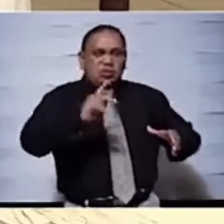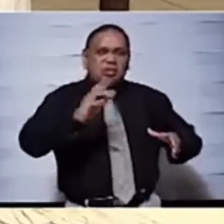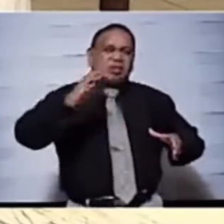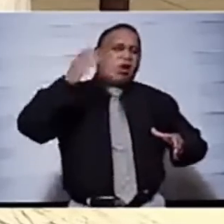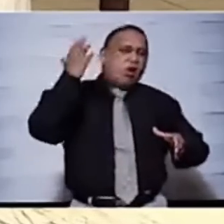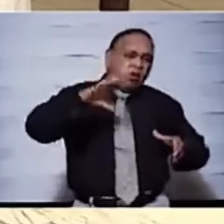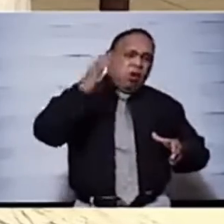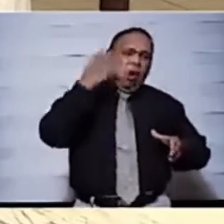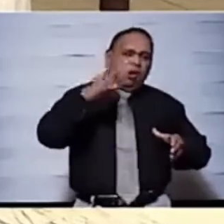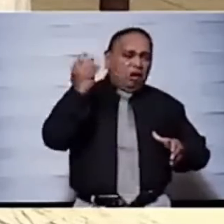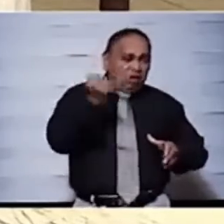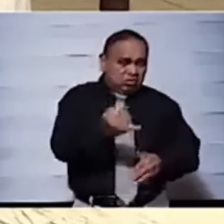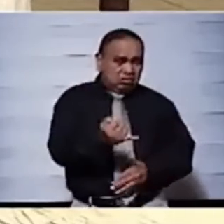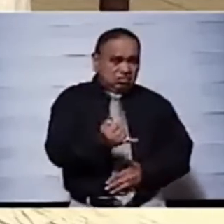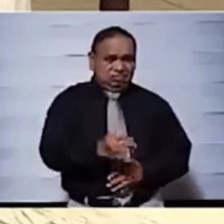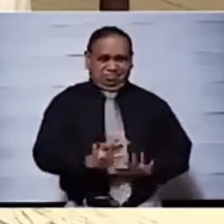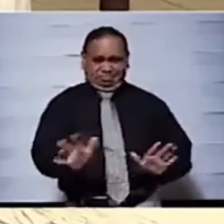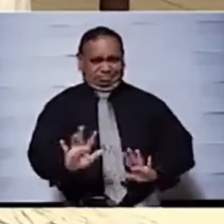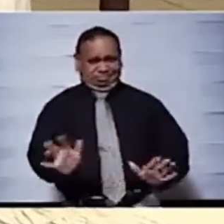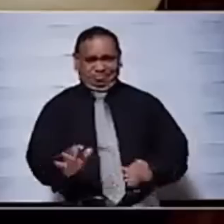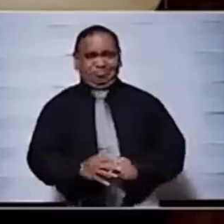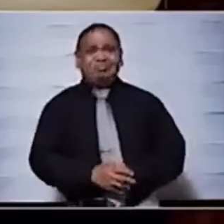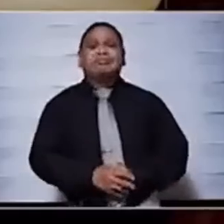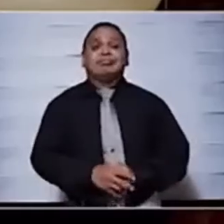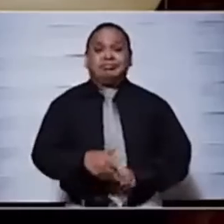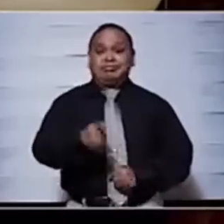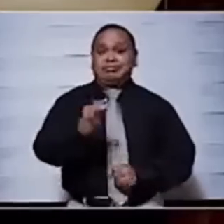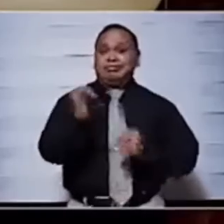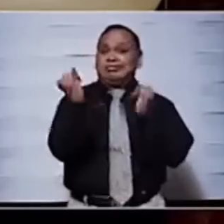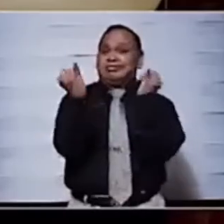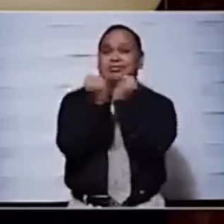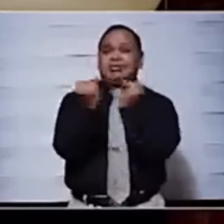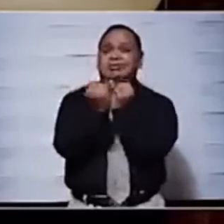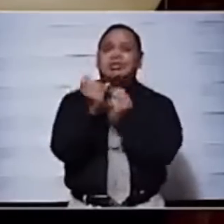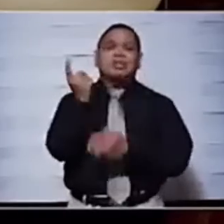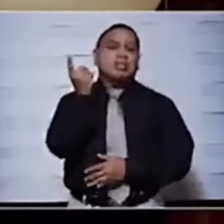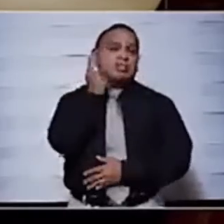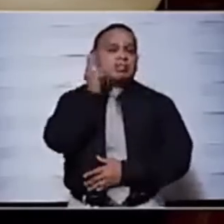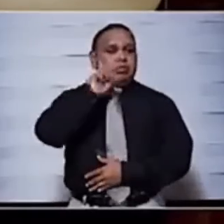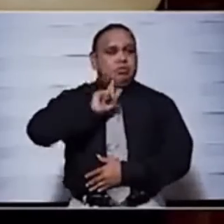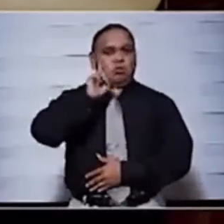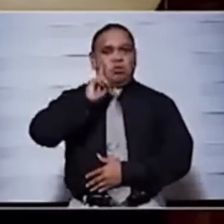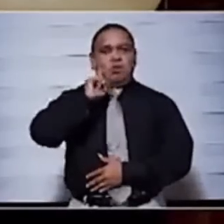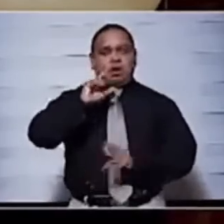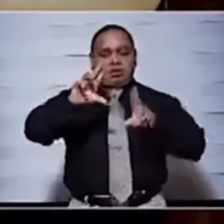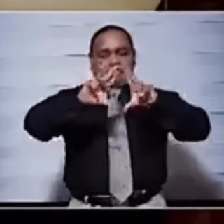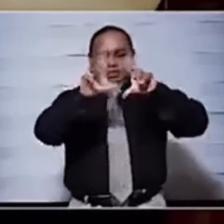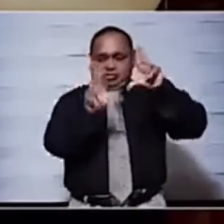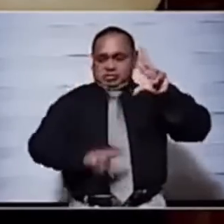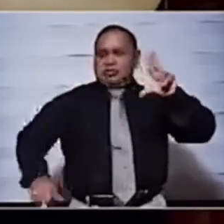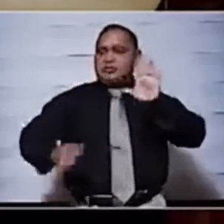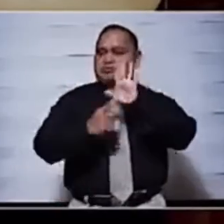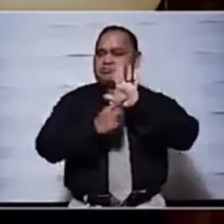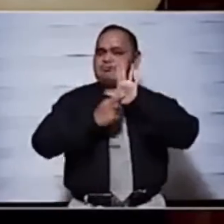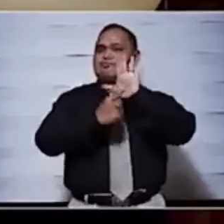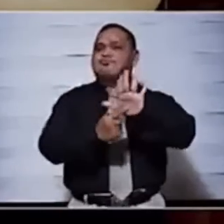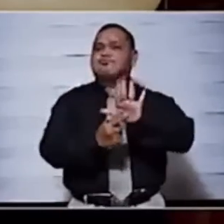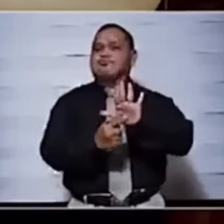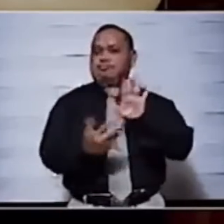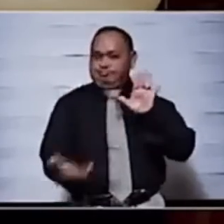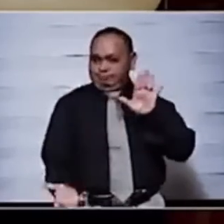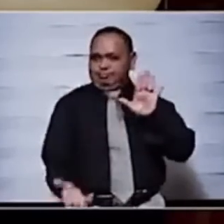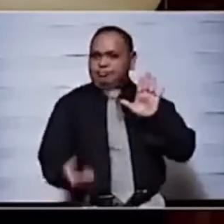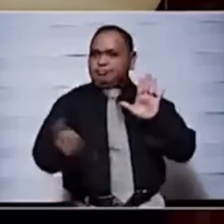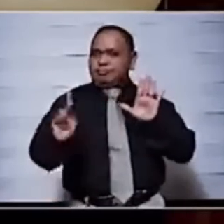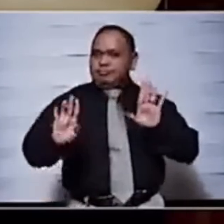ni podemos, cuando tú eres diputada, representas a una nación, no podemos nosotros compartirnos de una manera